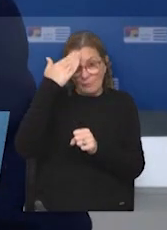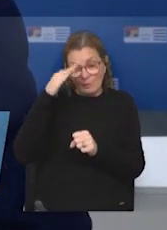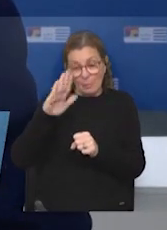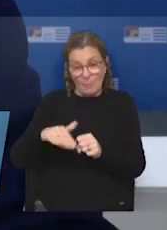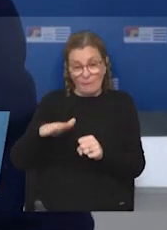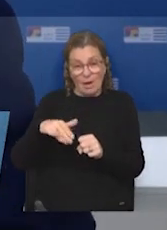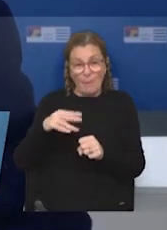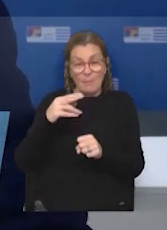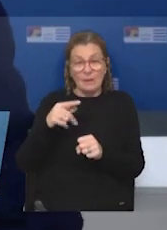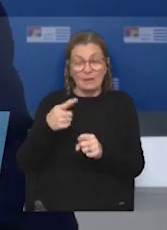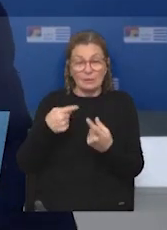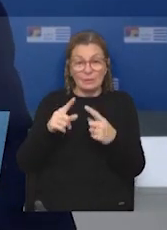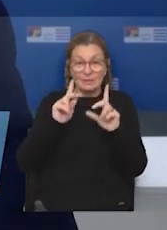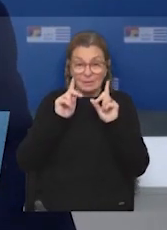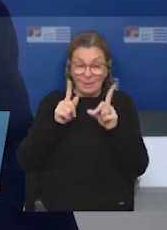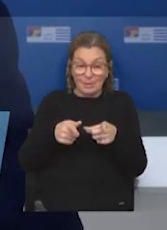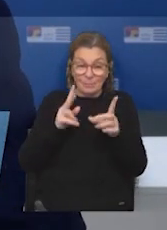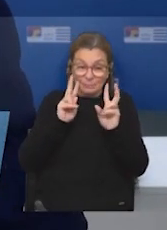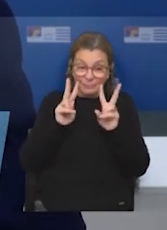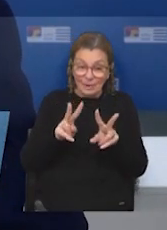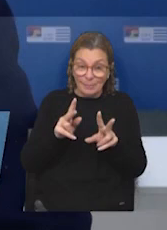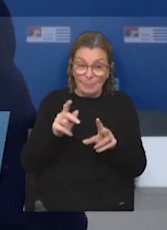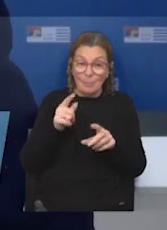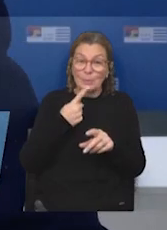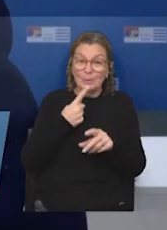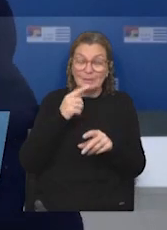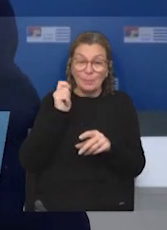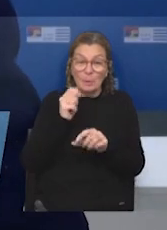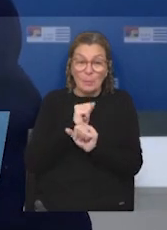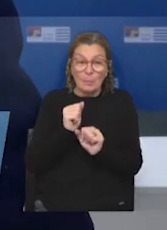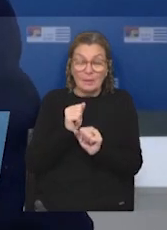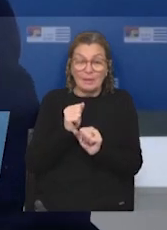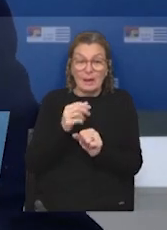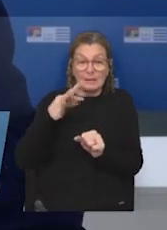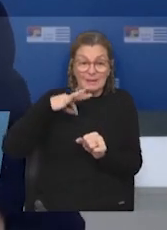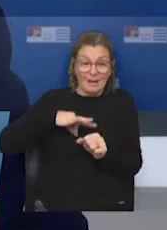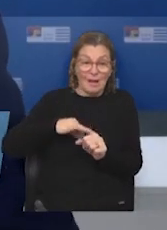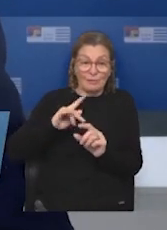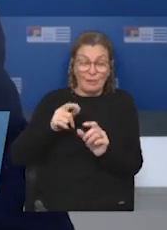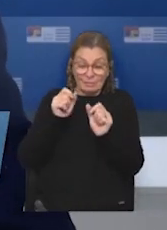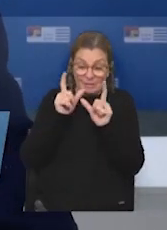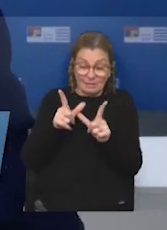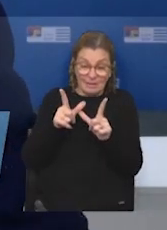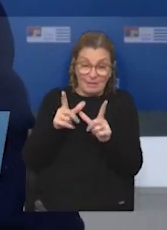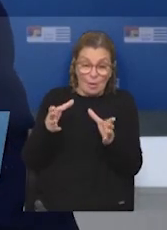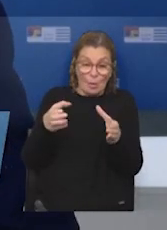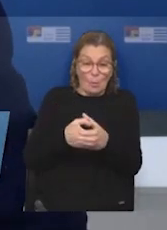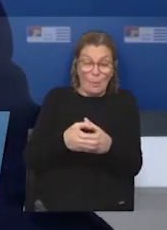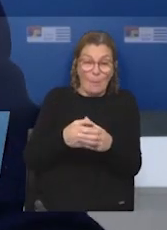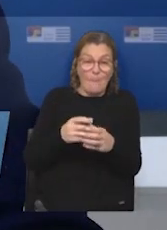bajas entonces también tener políticas públicas que permitan en la política salarial atender a los sectores más